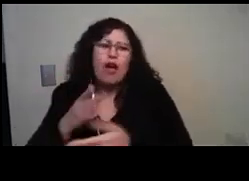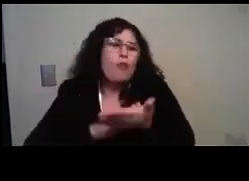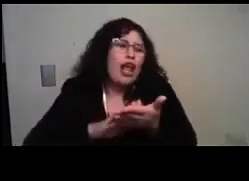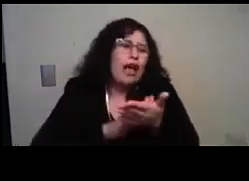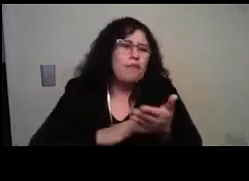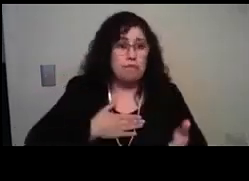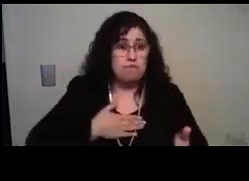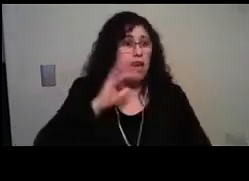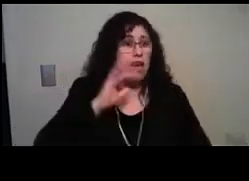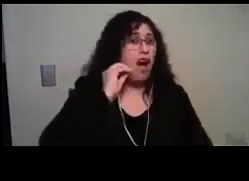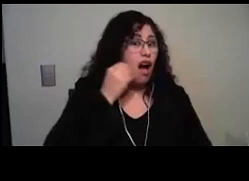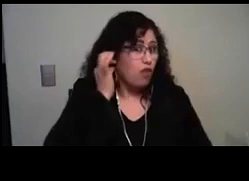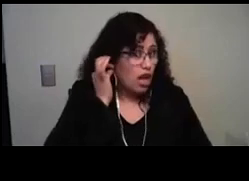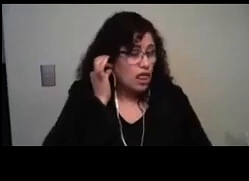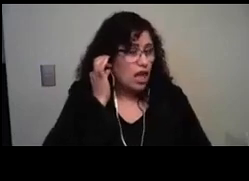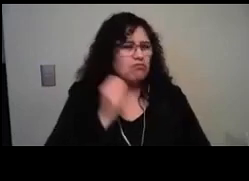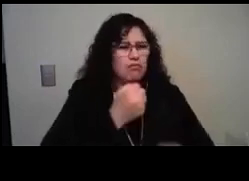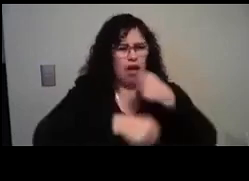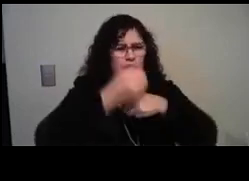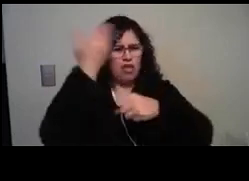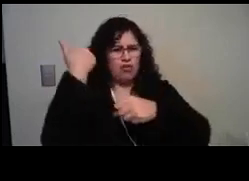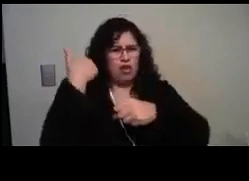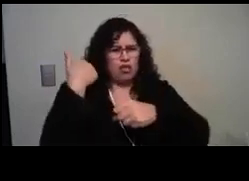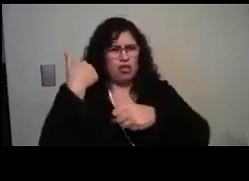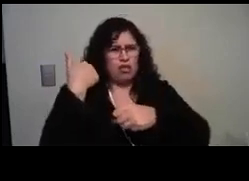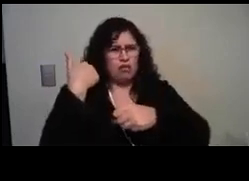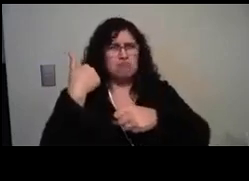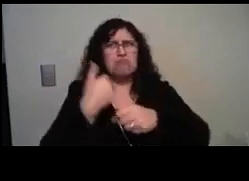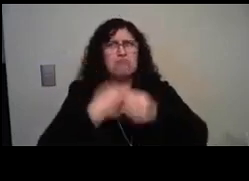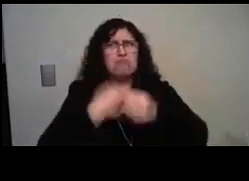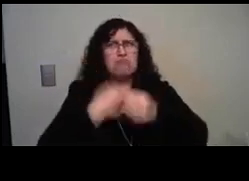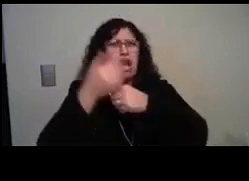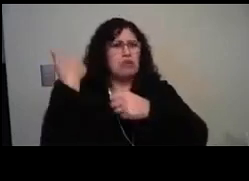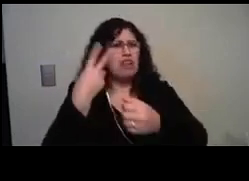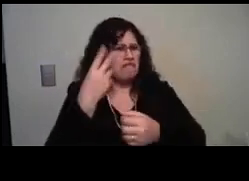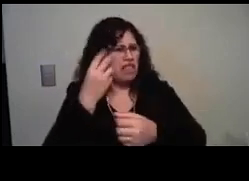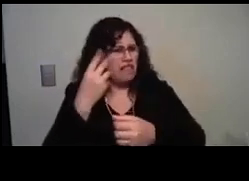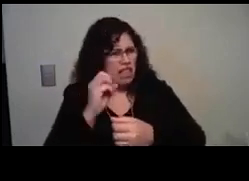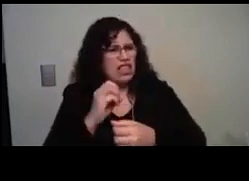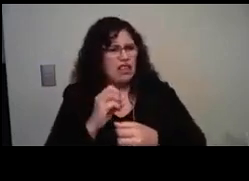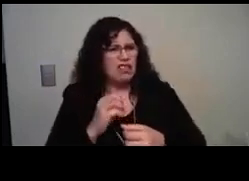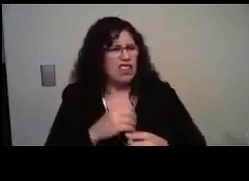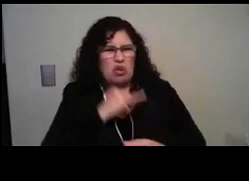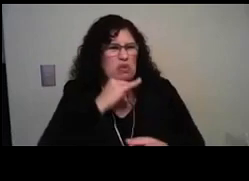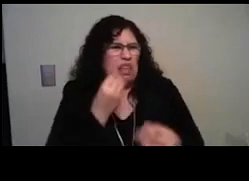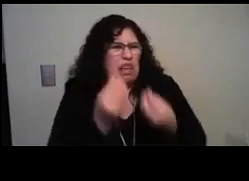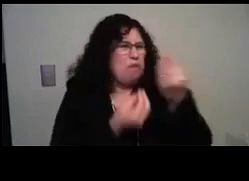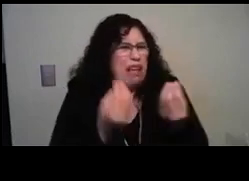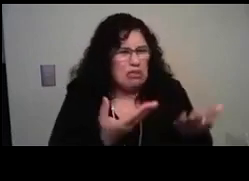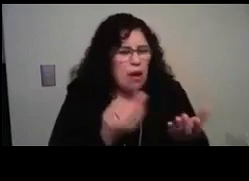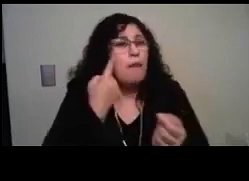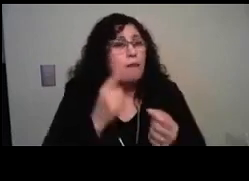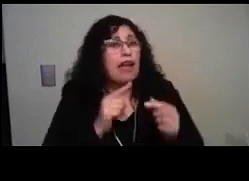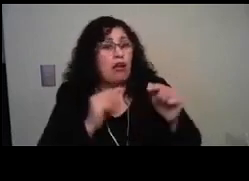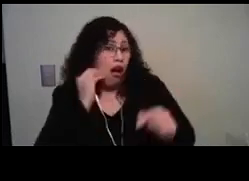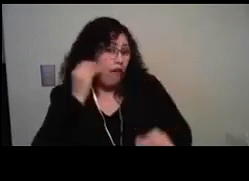mi abuelita, el año pasado le dio, o sea, tuvo, no sé qué cosa fue lo que le pasó, pero ella estaba